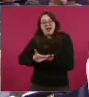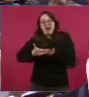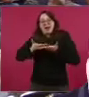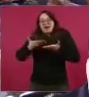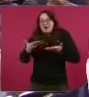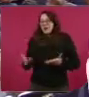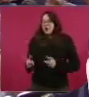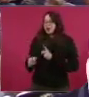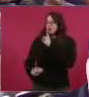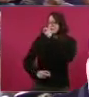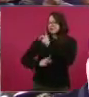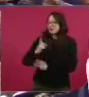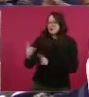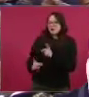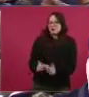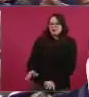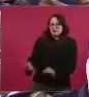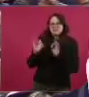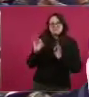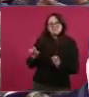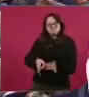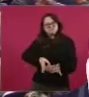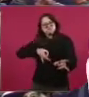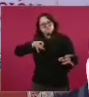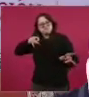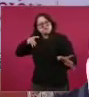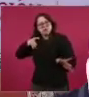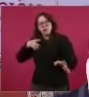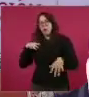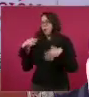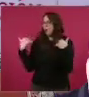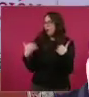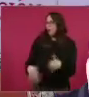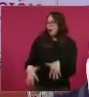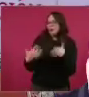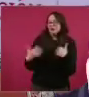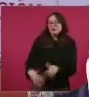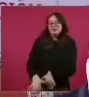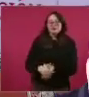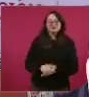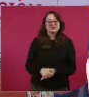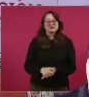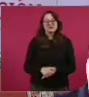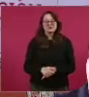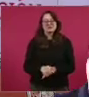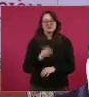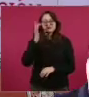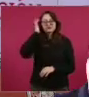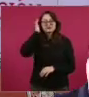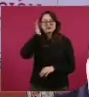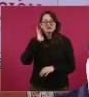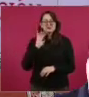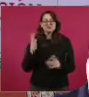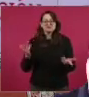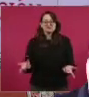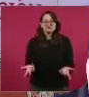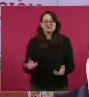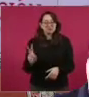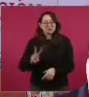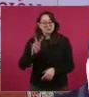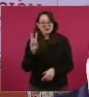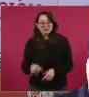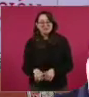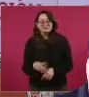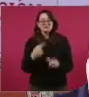una disciplina consolidada en nuestro país, el tiro con arco. Posteriormente, pues un Sansores que ha dado